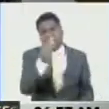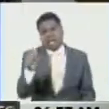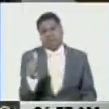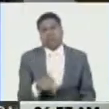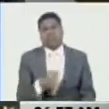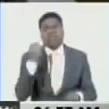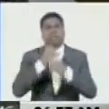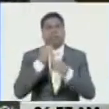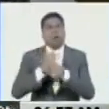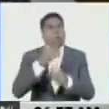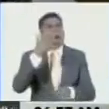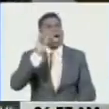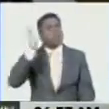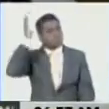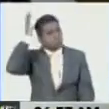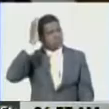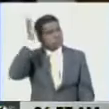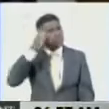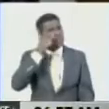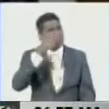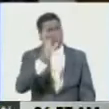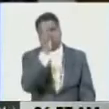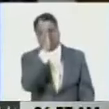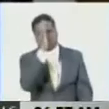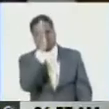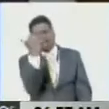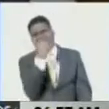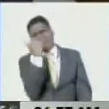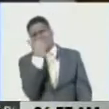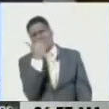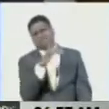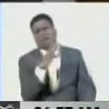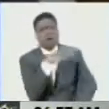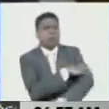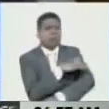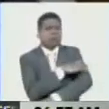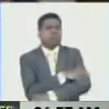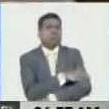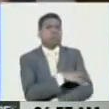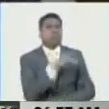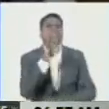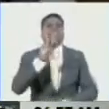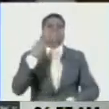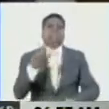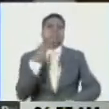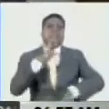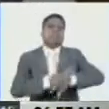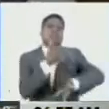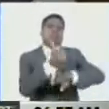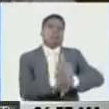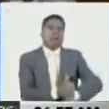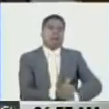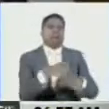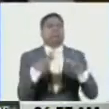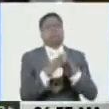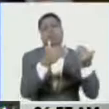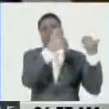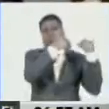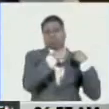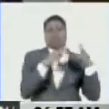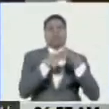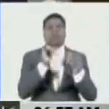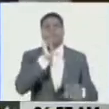esa conciencia en el pueblo, porque todavía hay muchas mofas por ahí, sobre todo el sector opositor, que bueno, que siempre le echan la culpa al imperialismo, que el imperialismo es el responsable de todos los